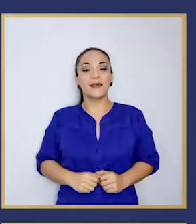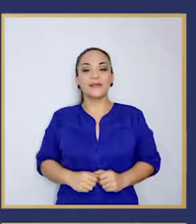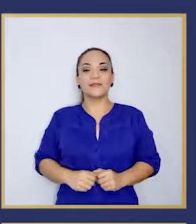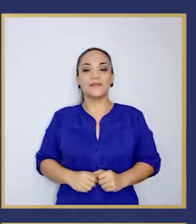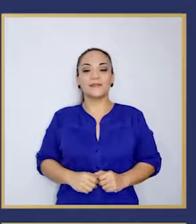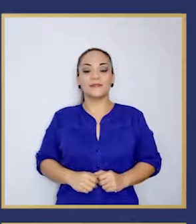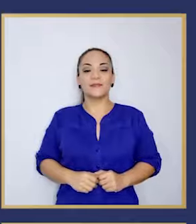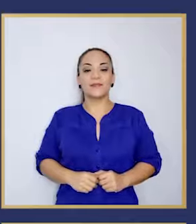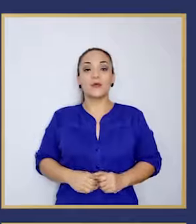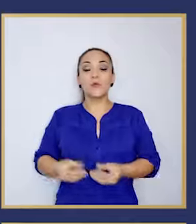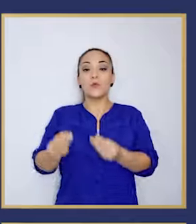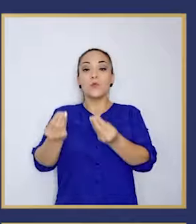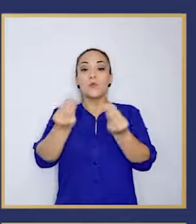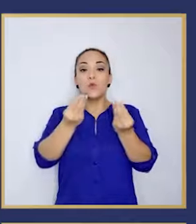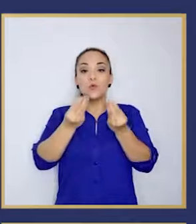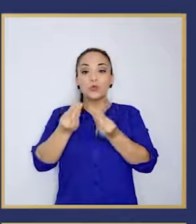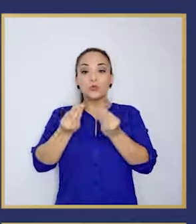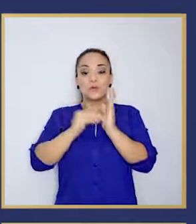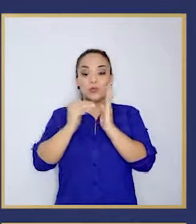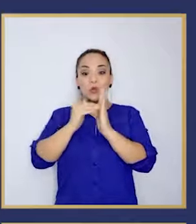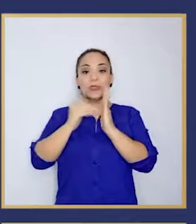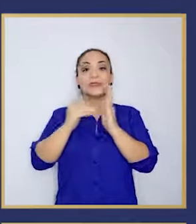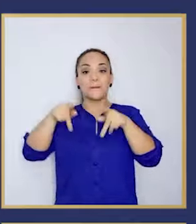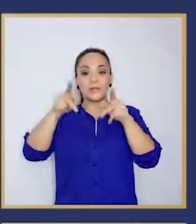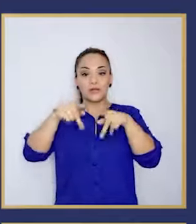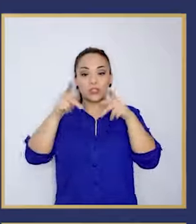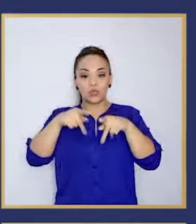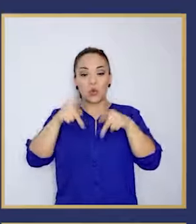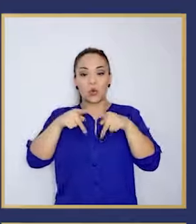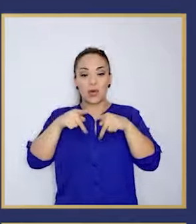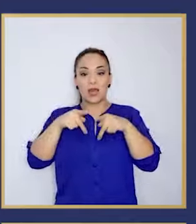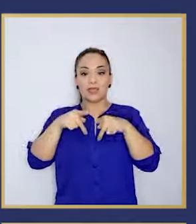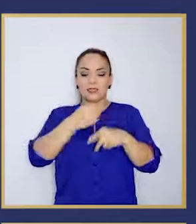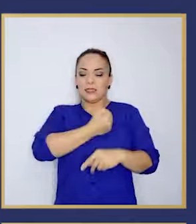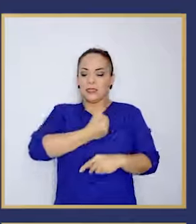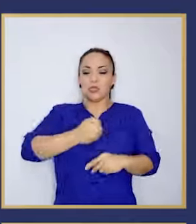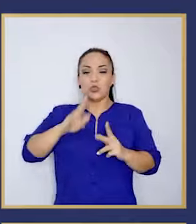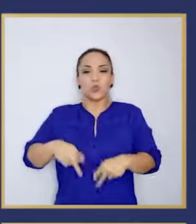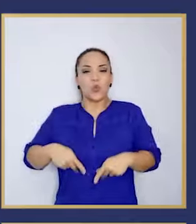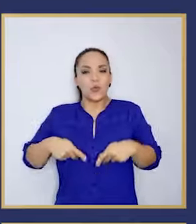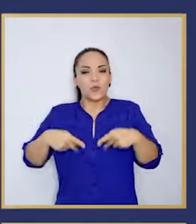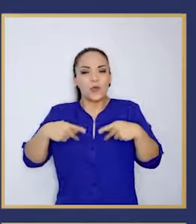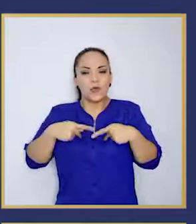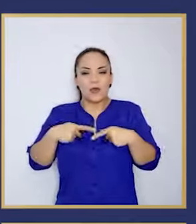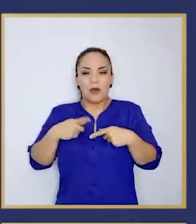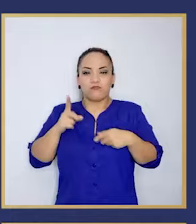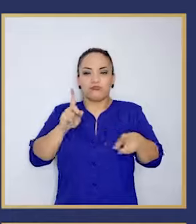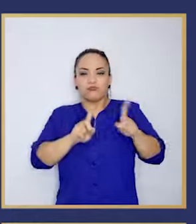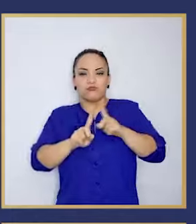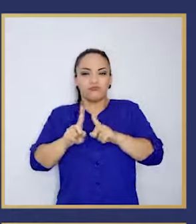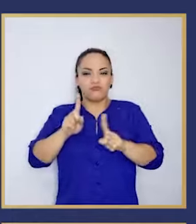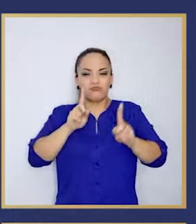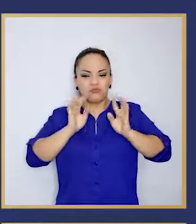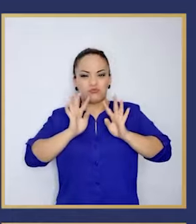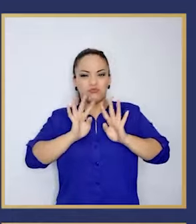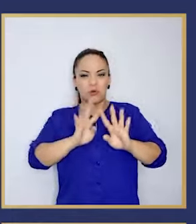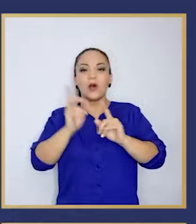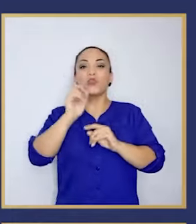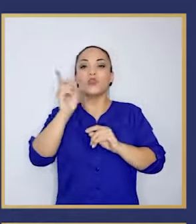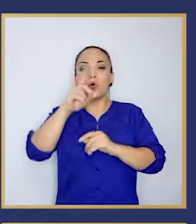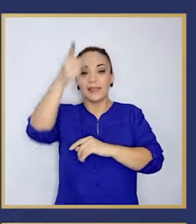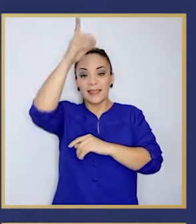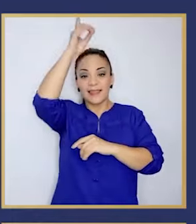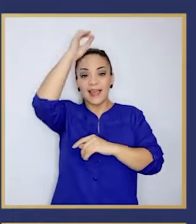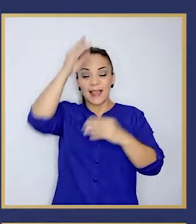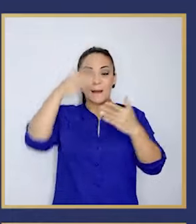Cuando millones de venezolanos votaron con sus pies, cruzando un infierno verde como es el tapón de